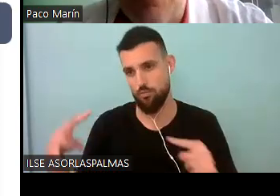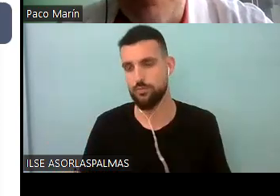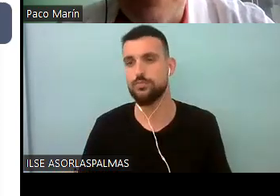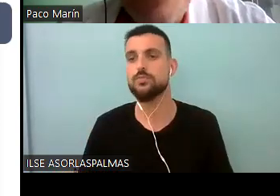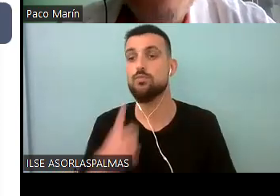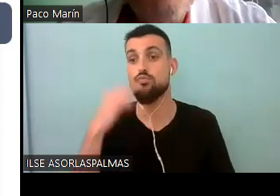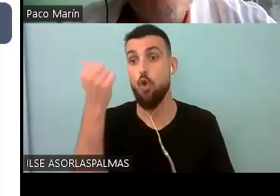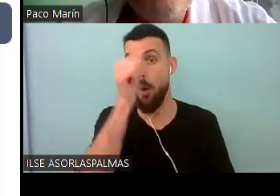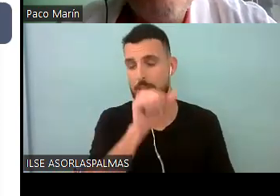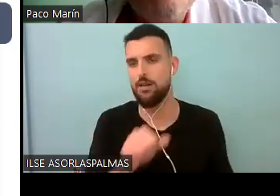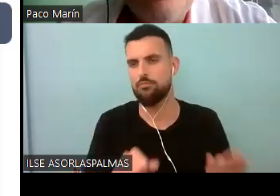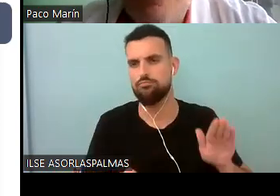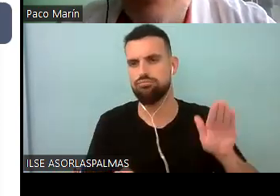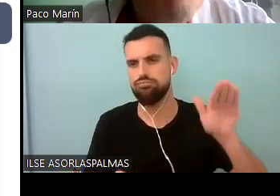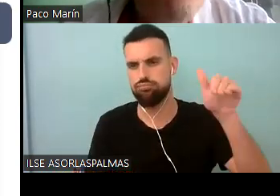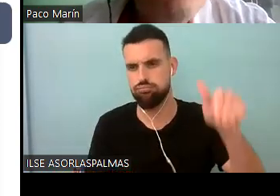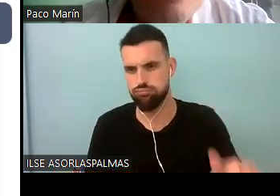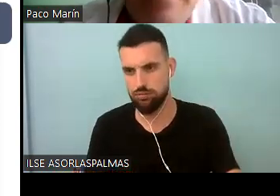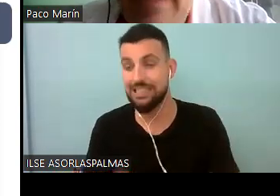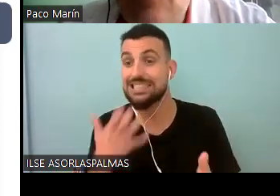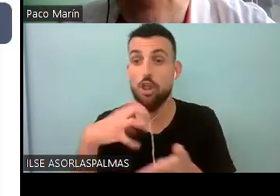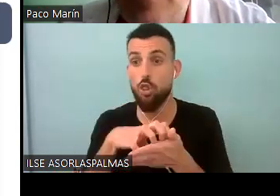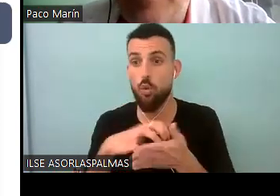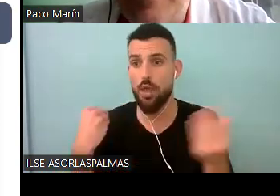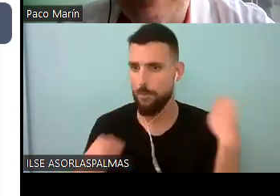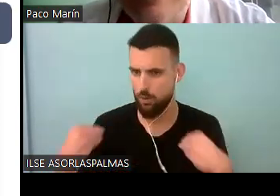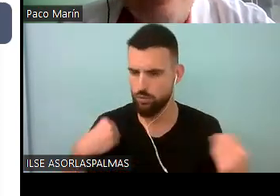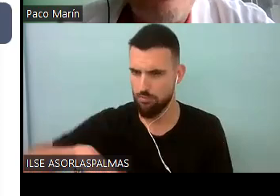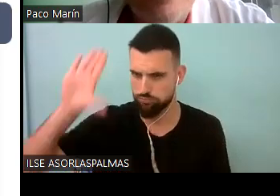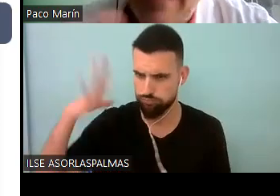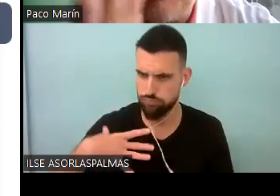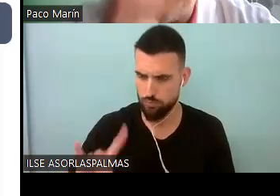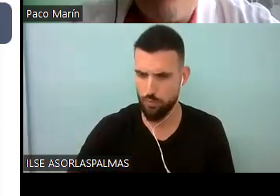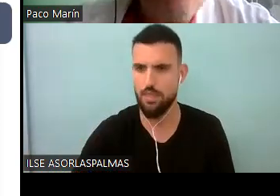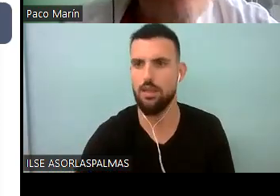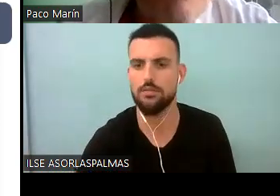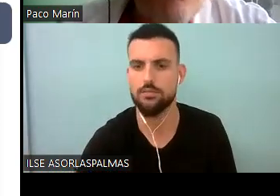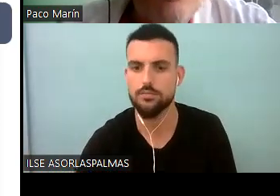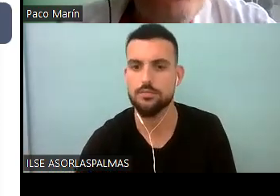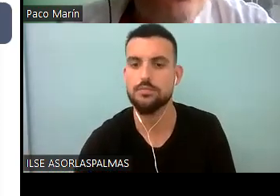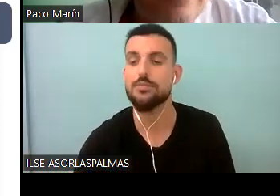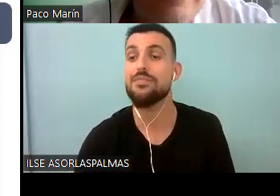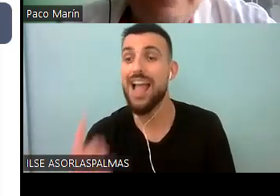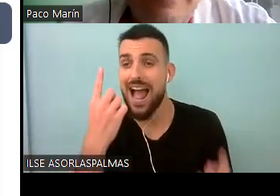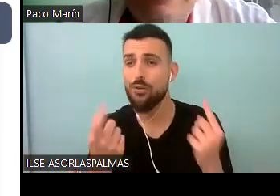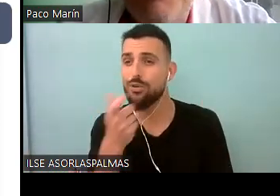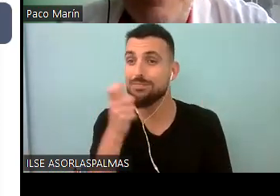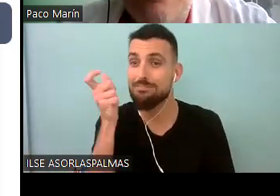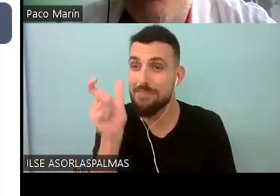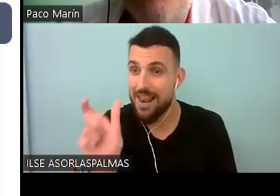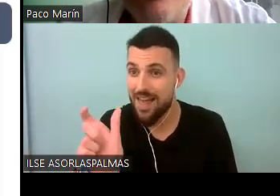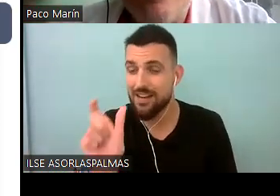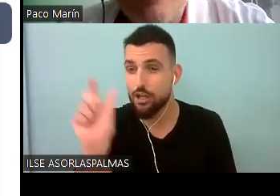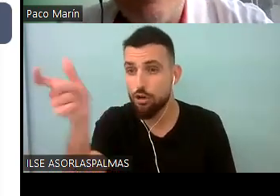los hombres. Cualquier pregunta que tengáis, no dudéis en hacerla. Hay algunos conceptos, sobre todo el